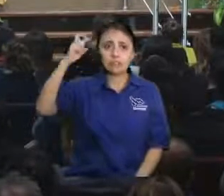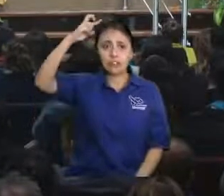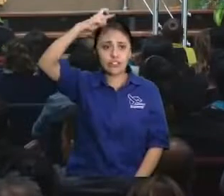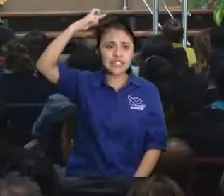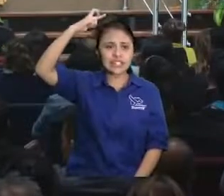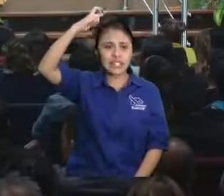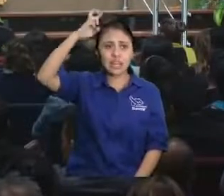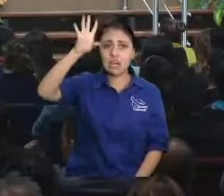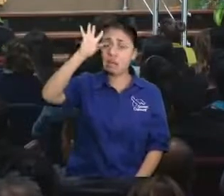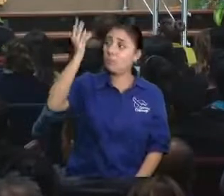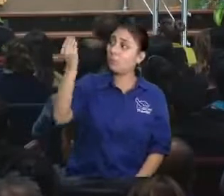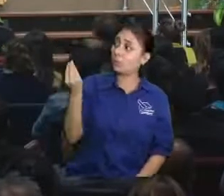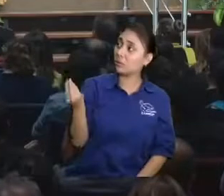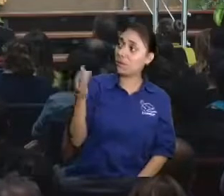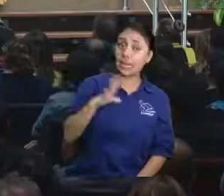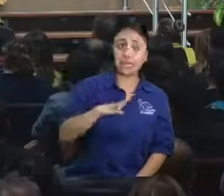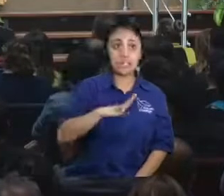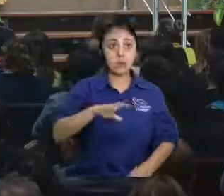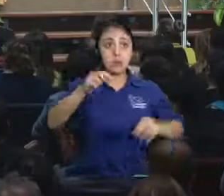¿por qué la tengo que discernir?